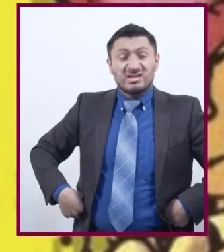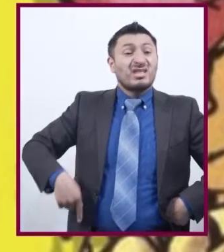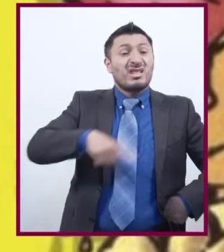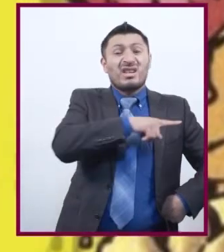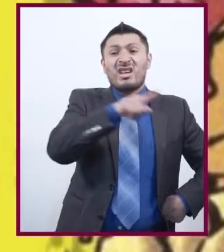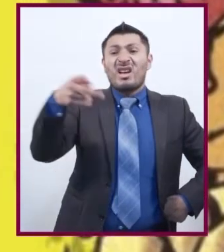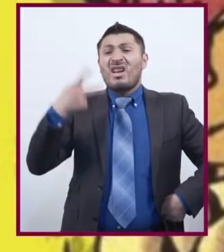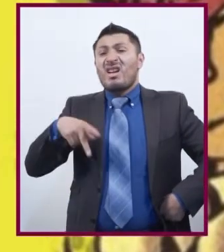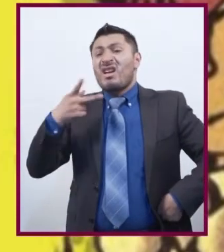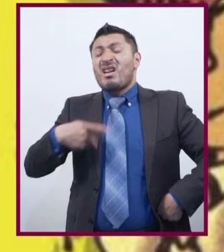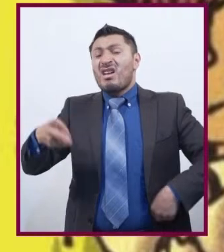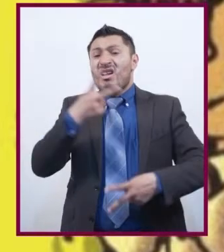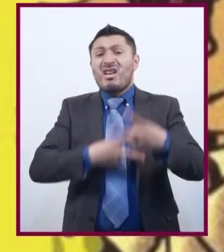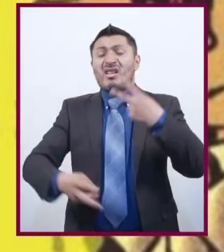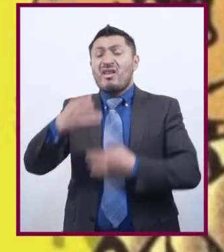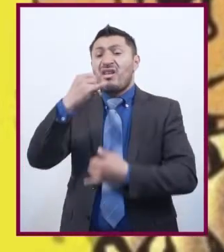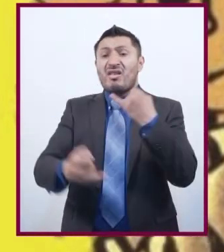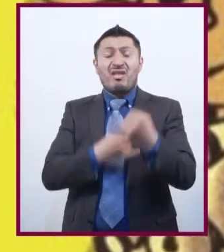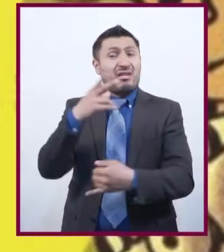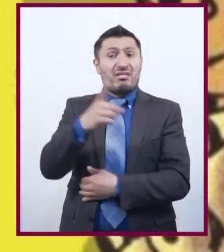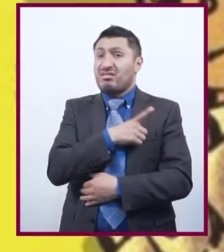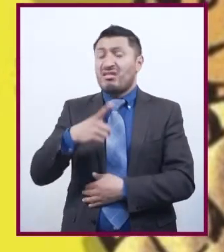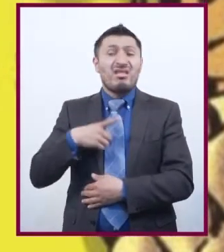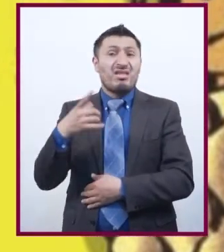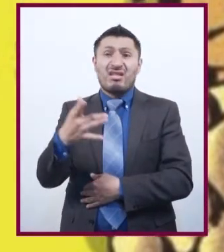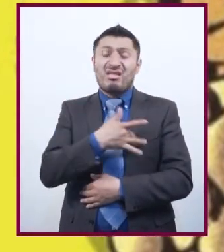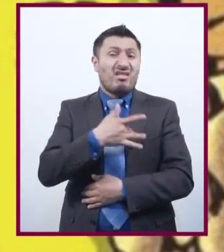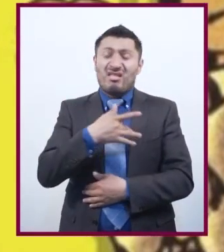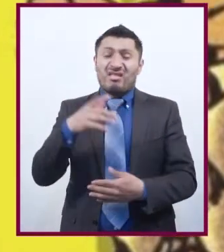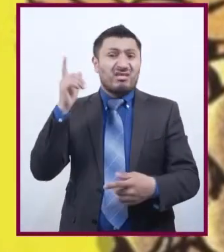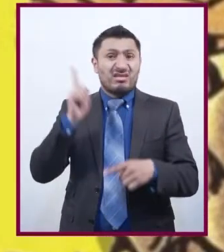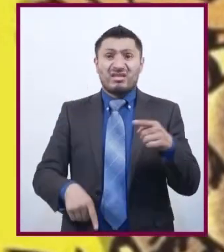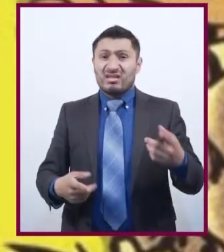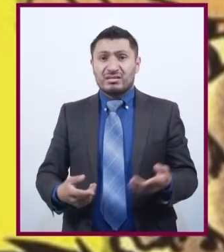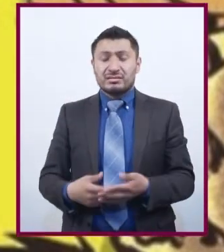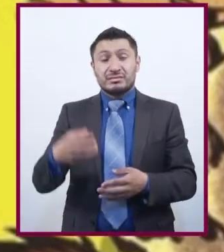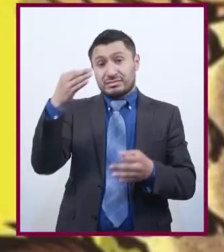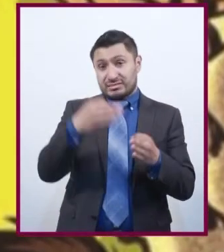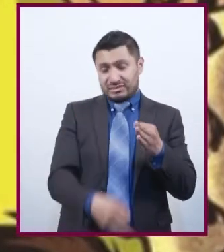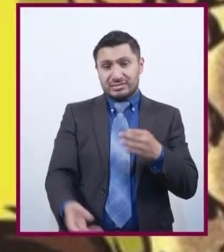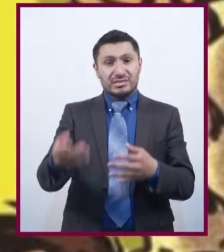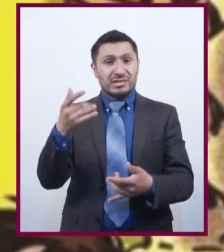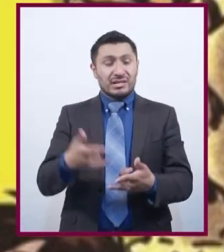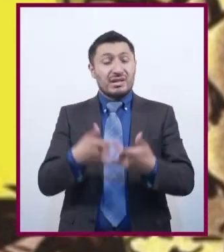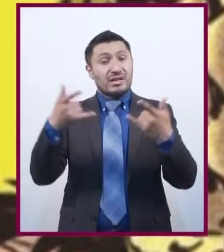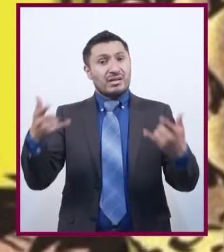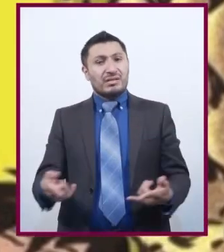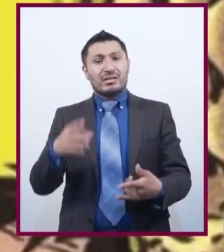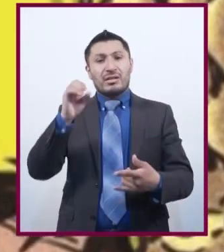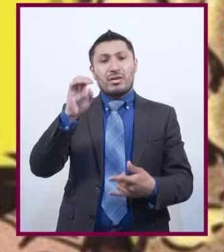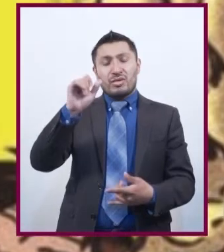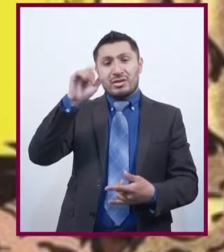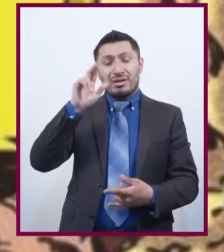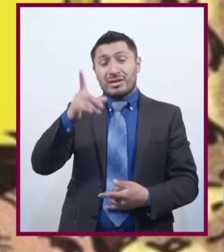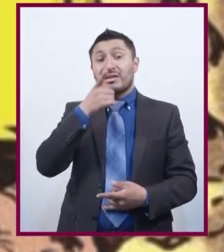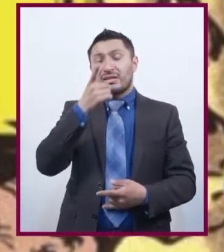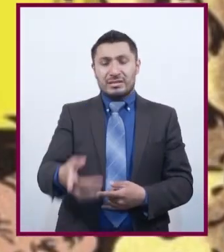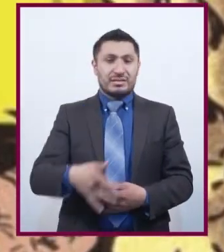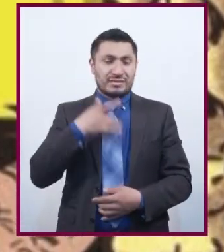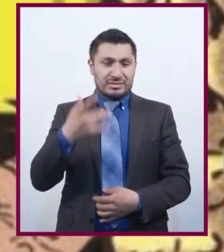de fastidio exclamó los que vengan a jugar conmigo no deben tener corazón en esta parte final del cuento